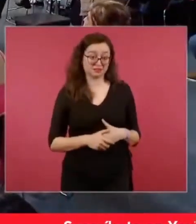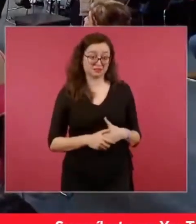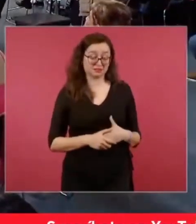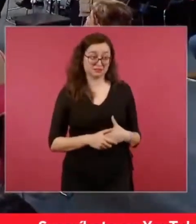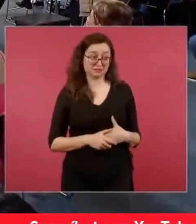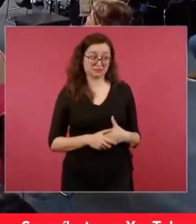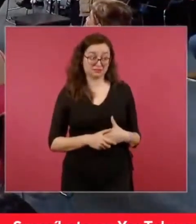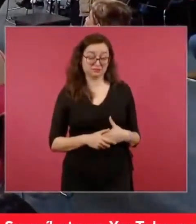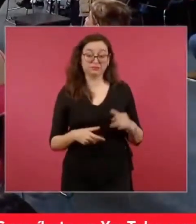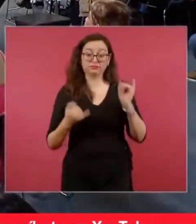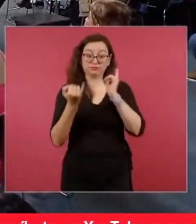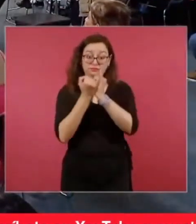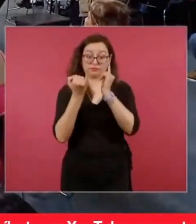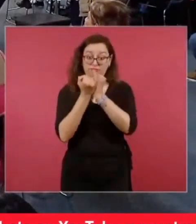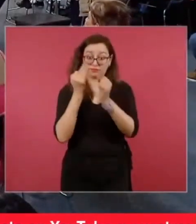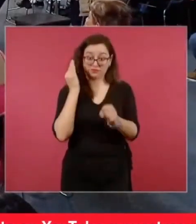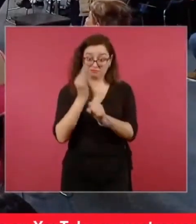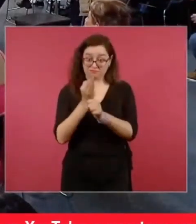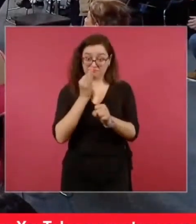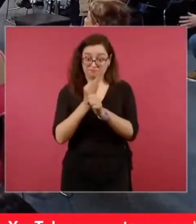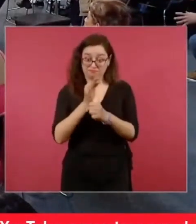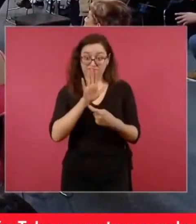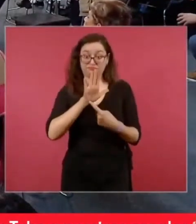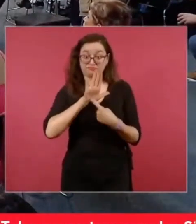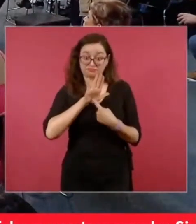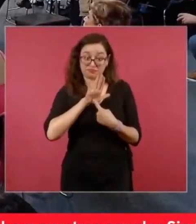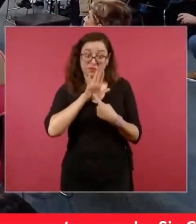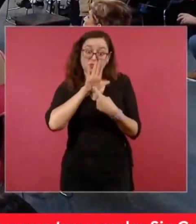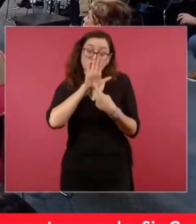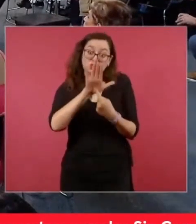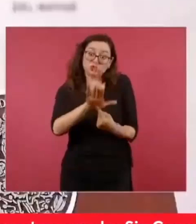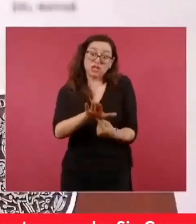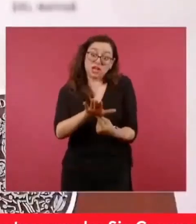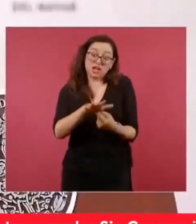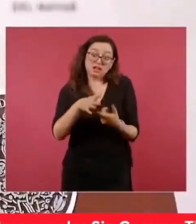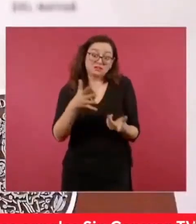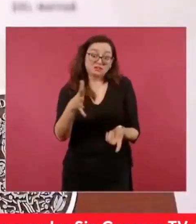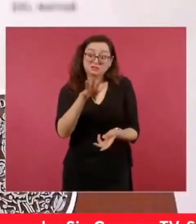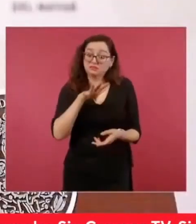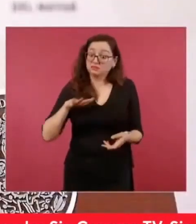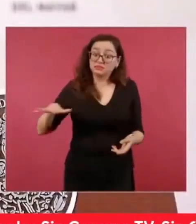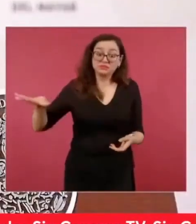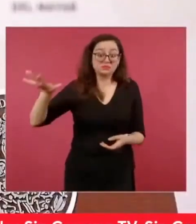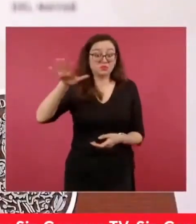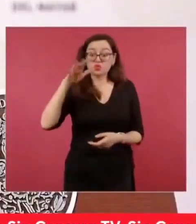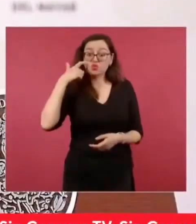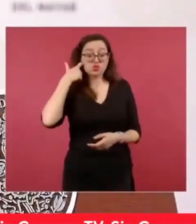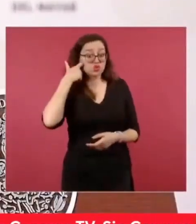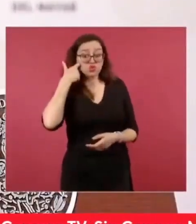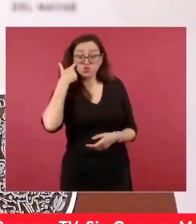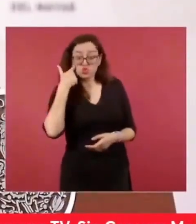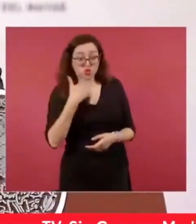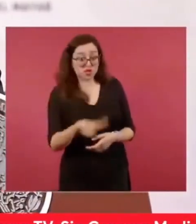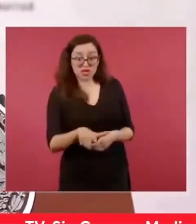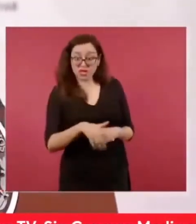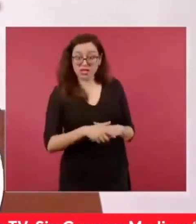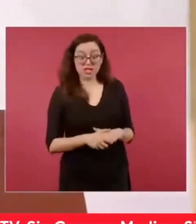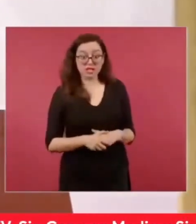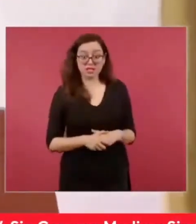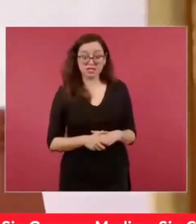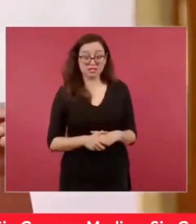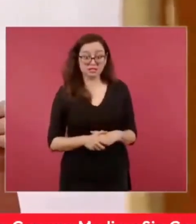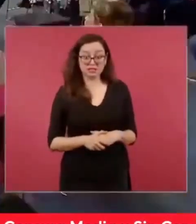y se quedaron corto lo tienen que arreglar bien porque está peor que